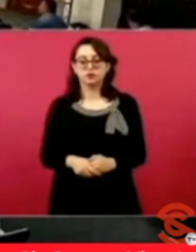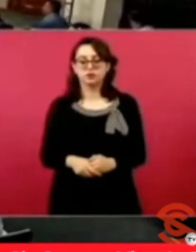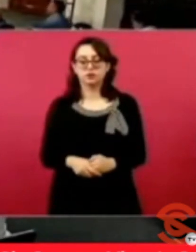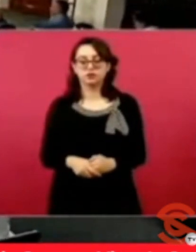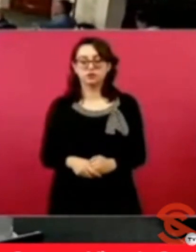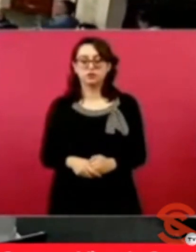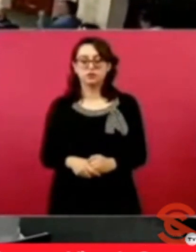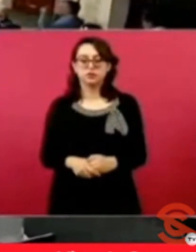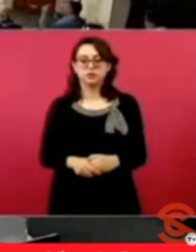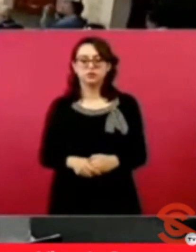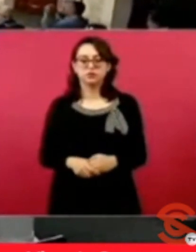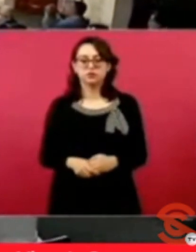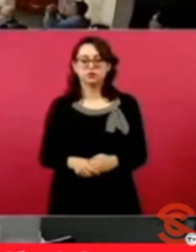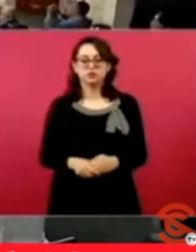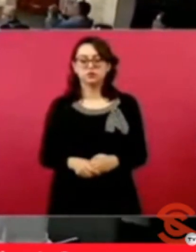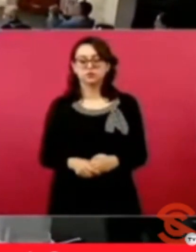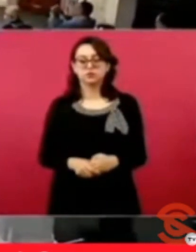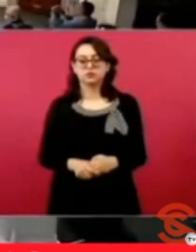Sí está.